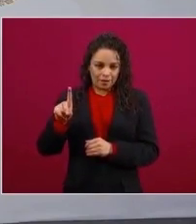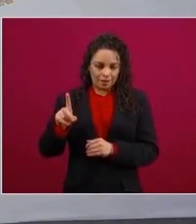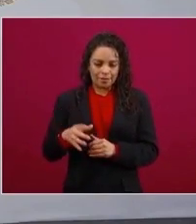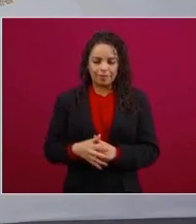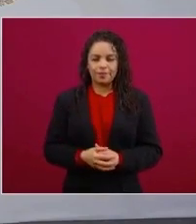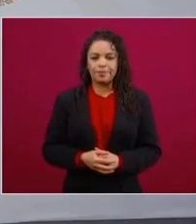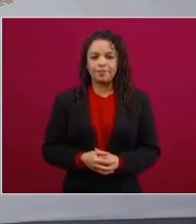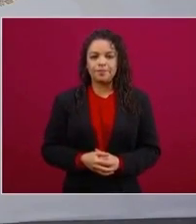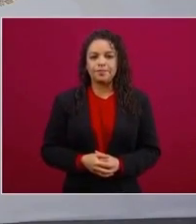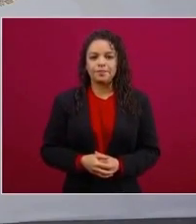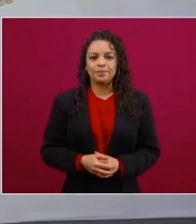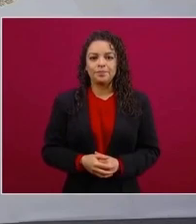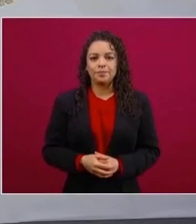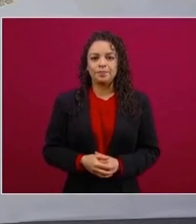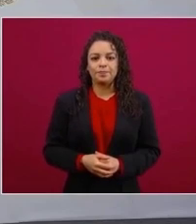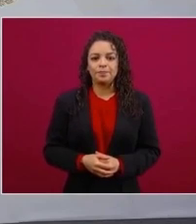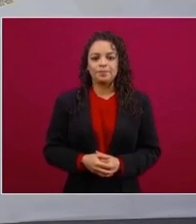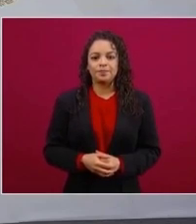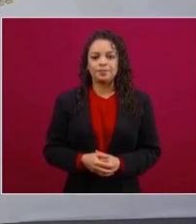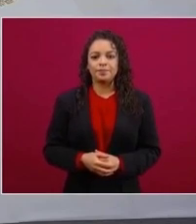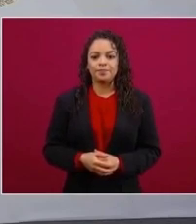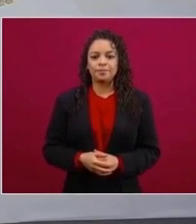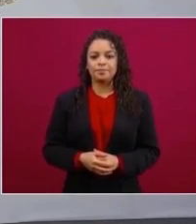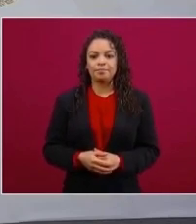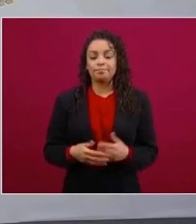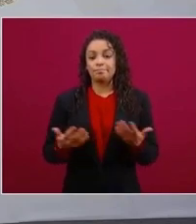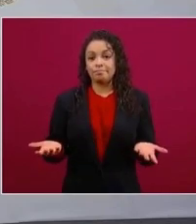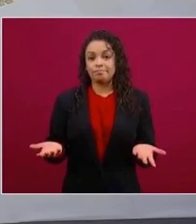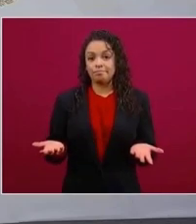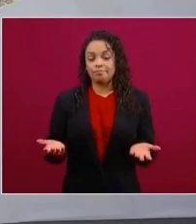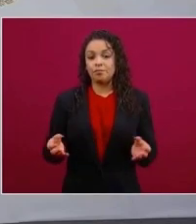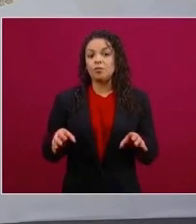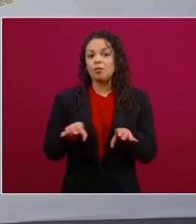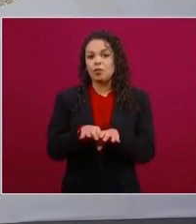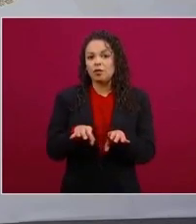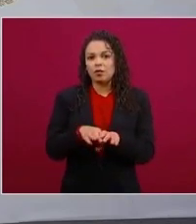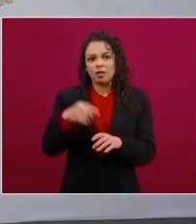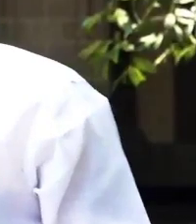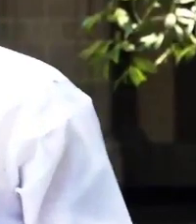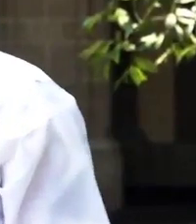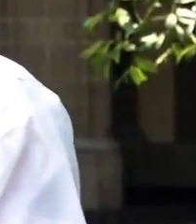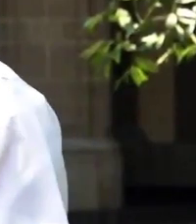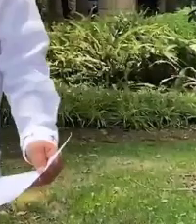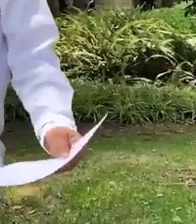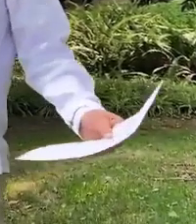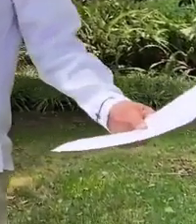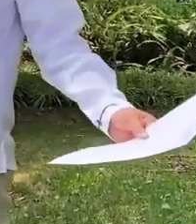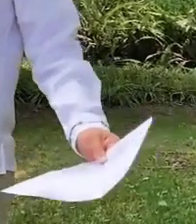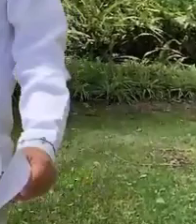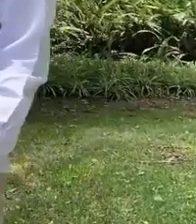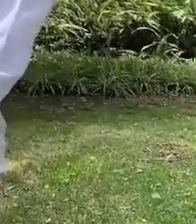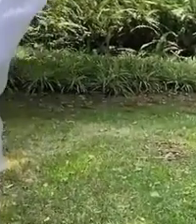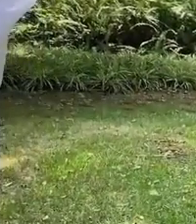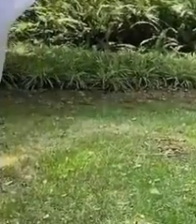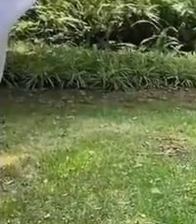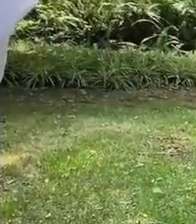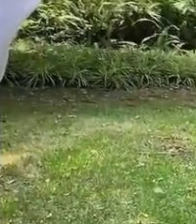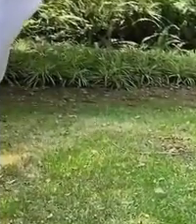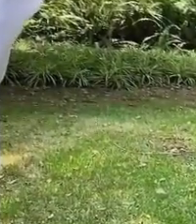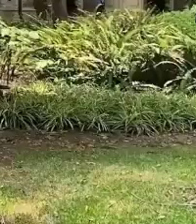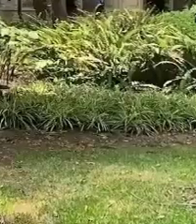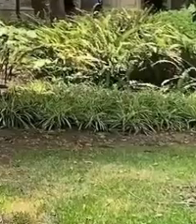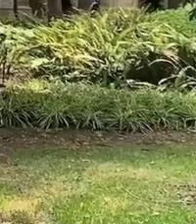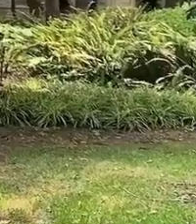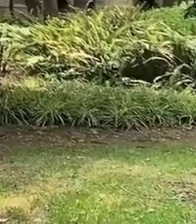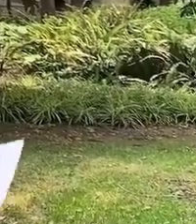niego a pensar, por ejemplo, que alguien como el maestro José Woldenberg que escribe en el Universal quepa en ese costal.